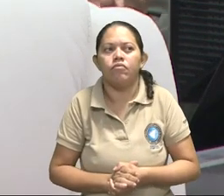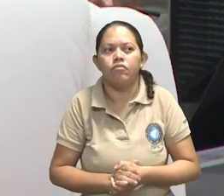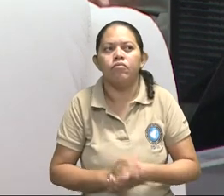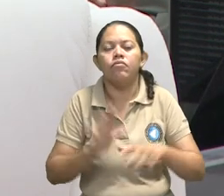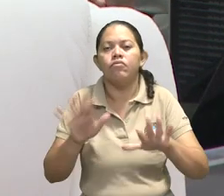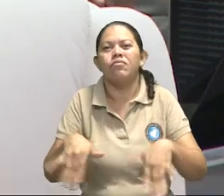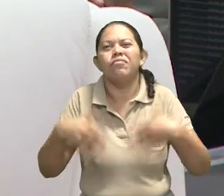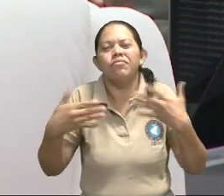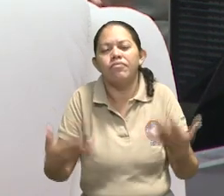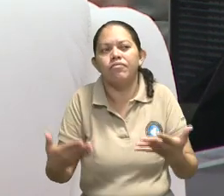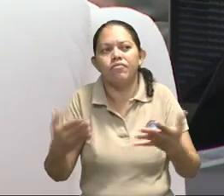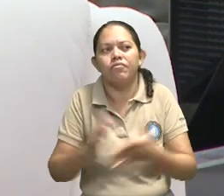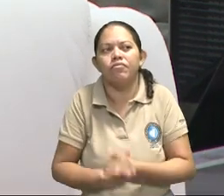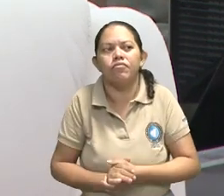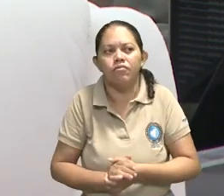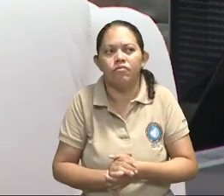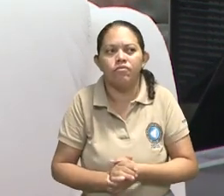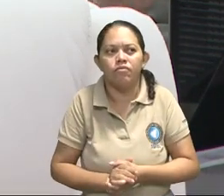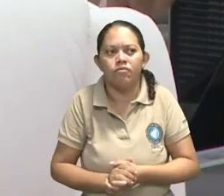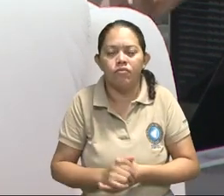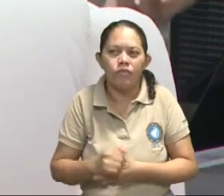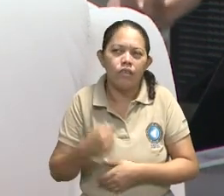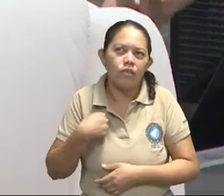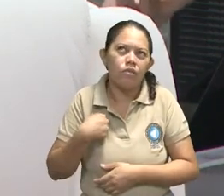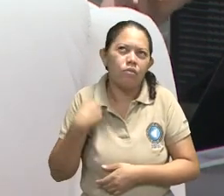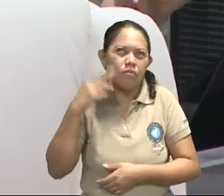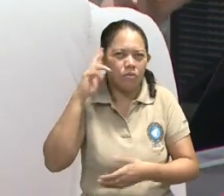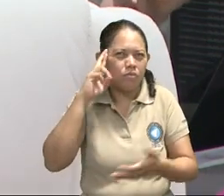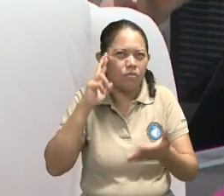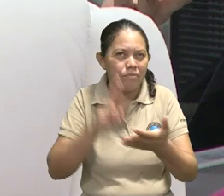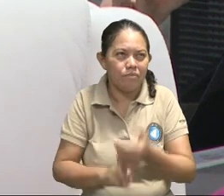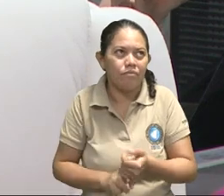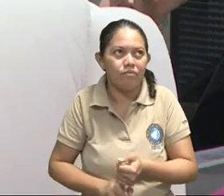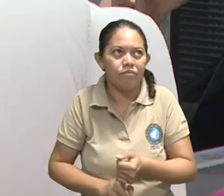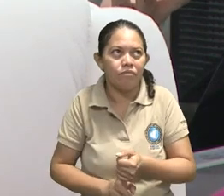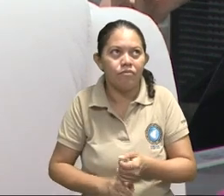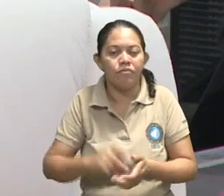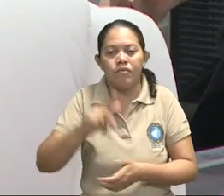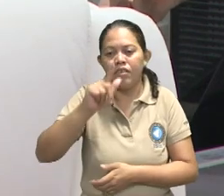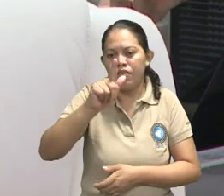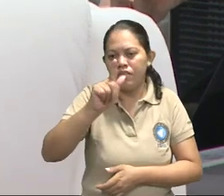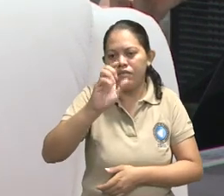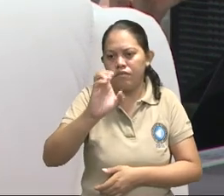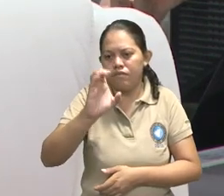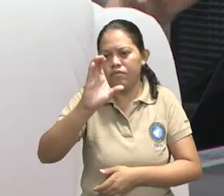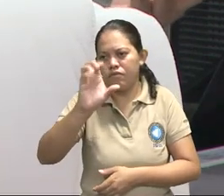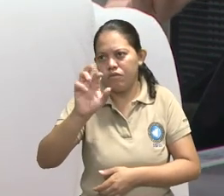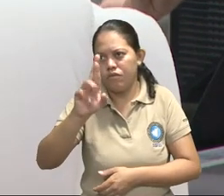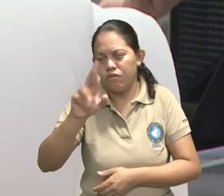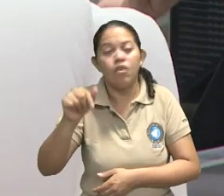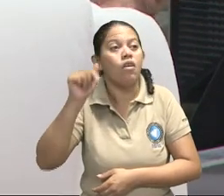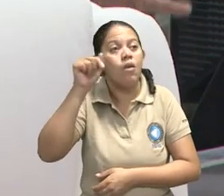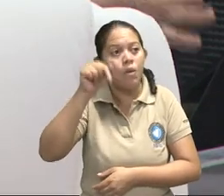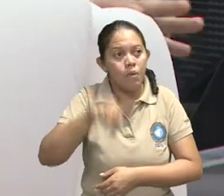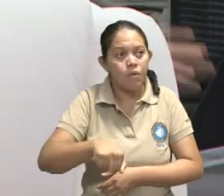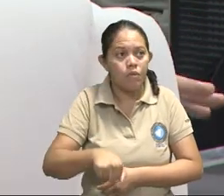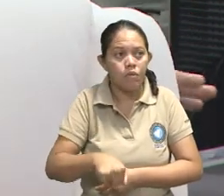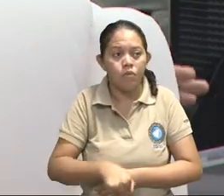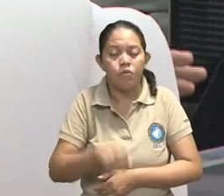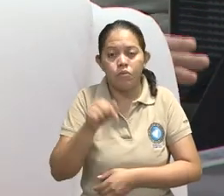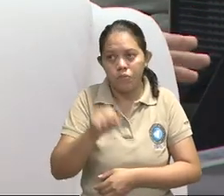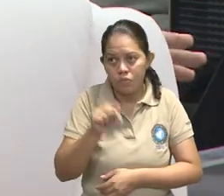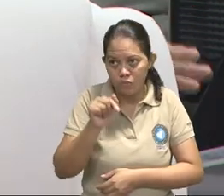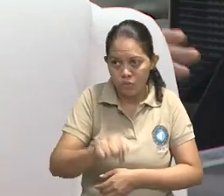que lo que en un principio era Telcor no es lo que